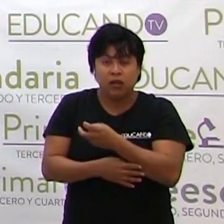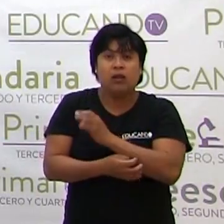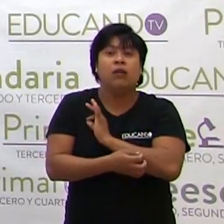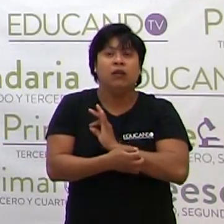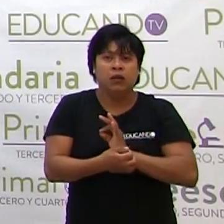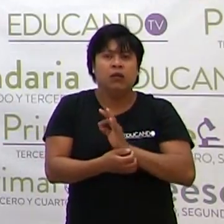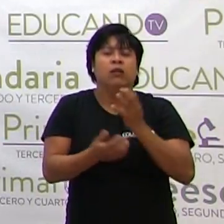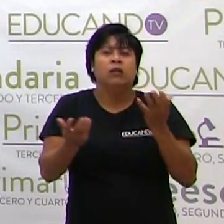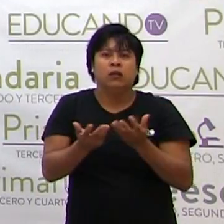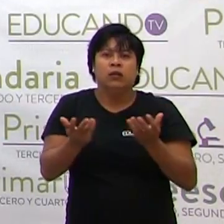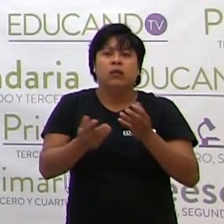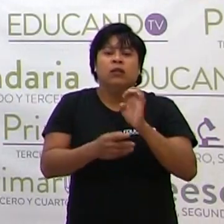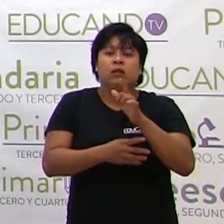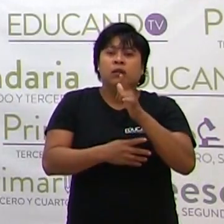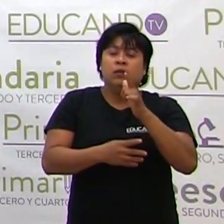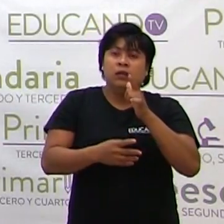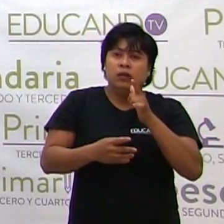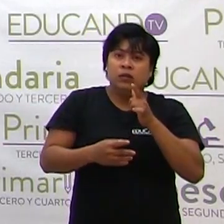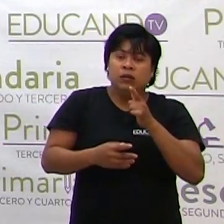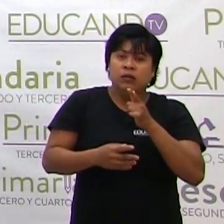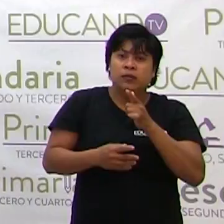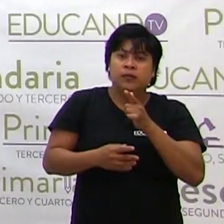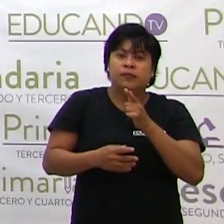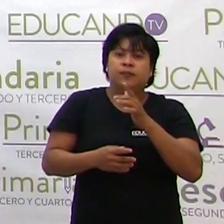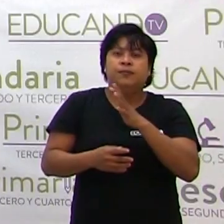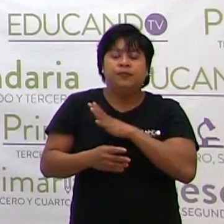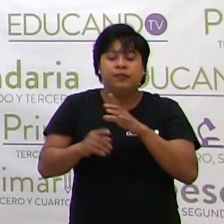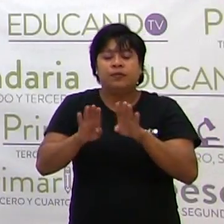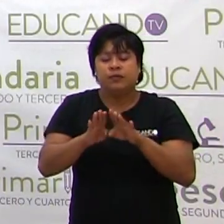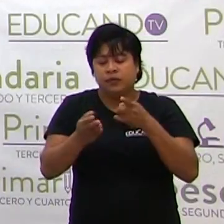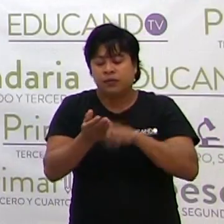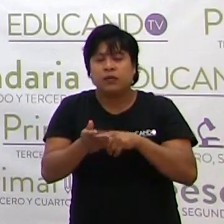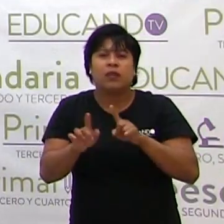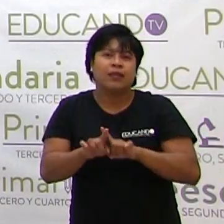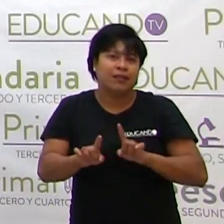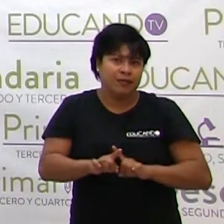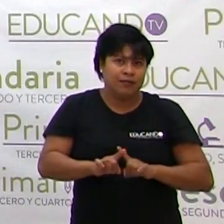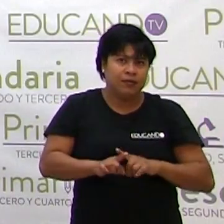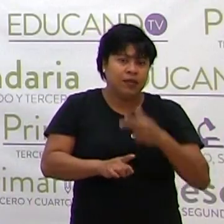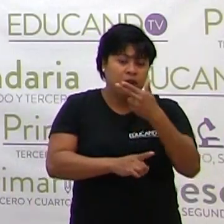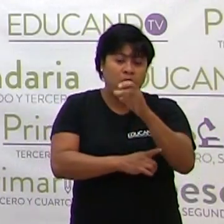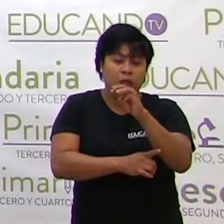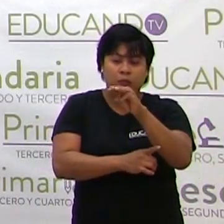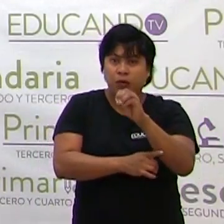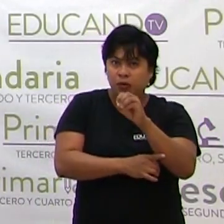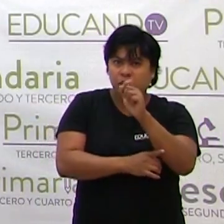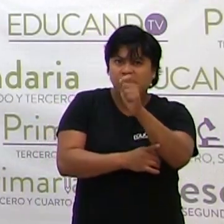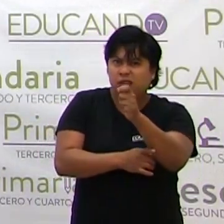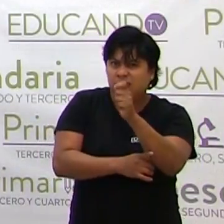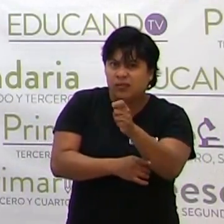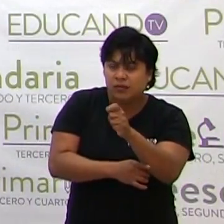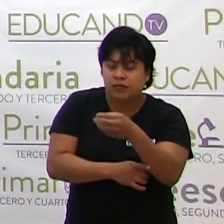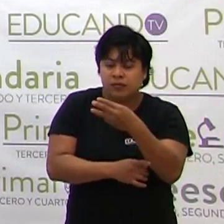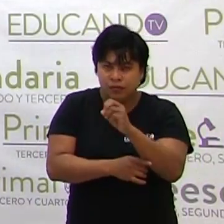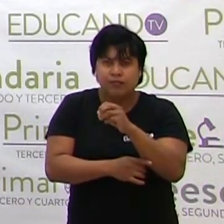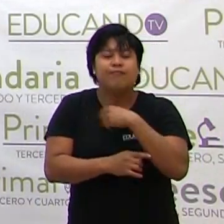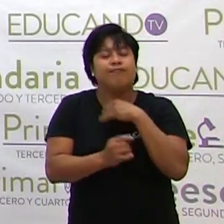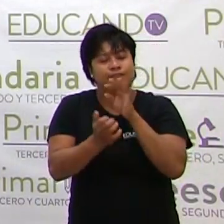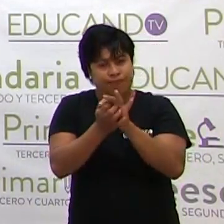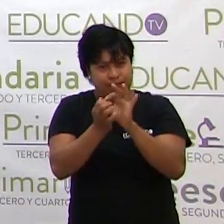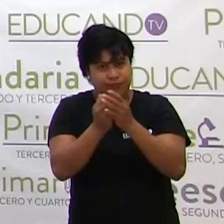permitir que el lomo sea diferente. ¿Qué es el lomo? Lo vamos a ir viendo más